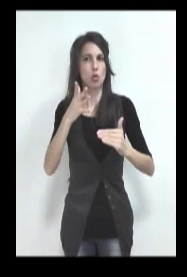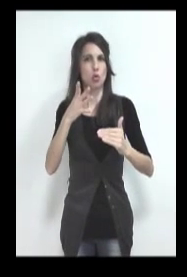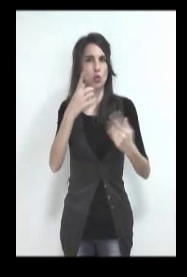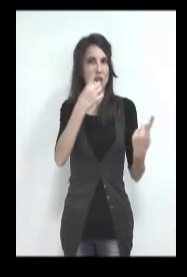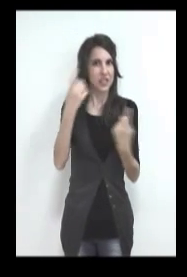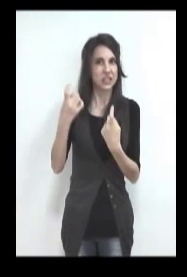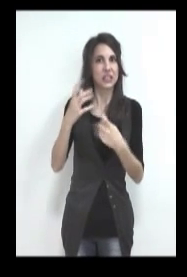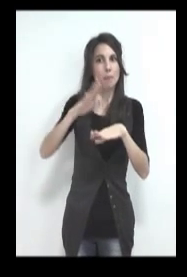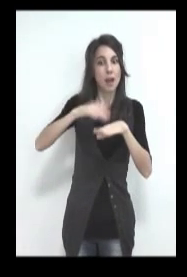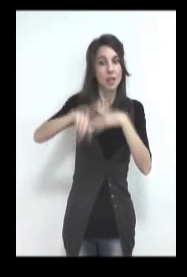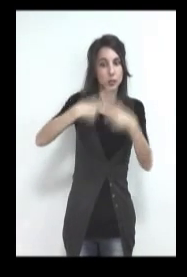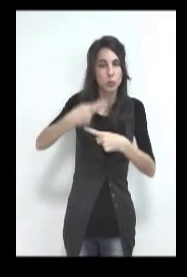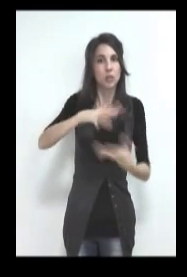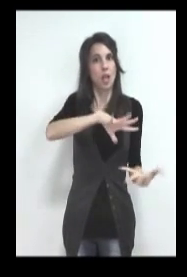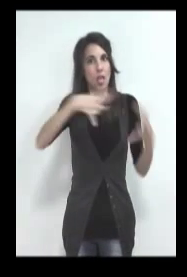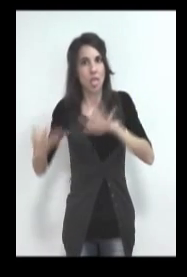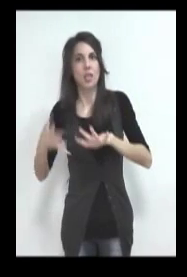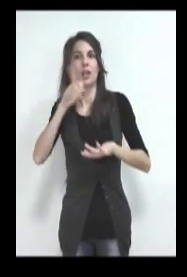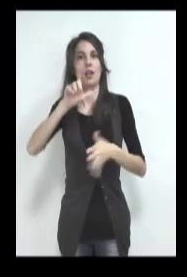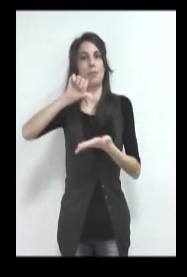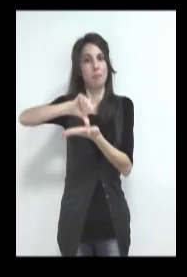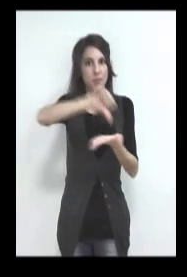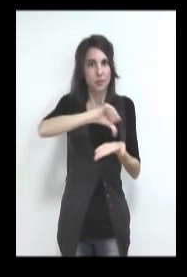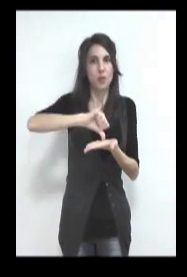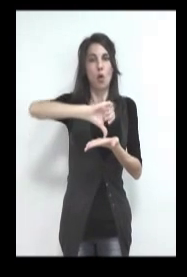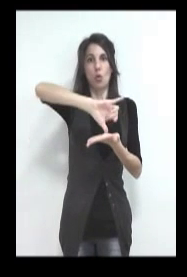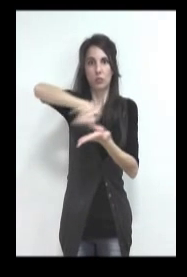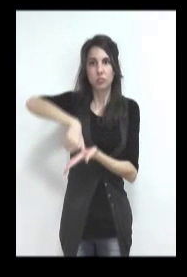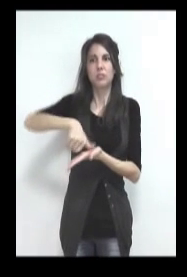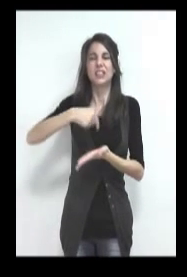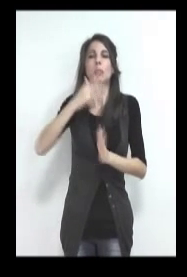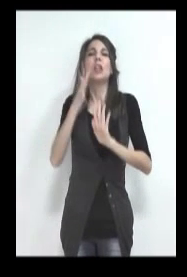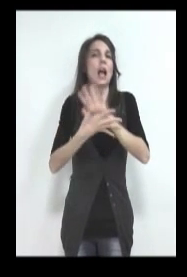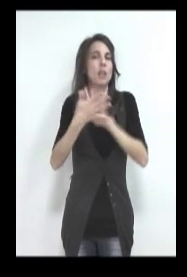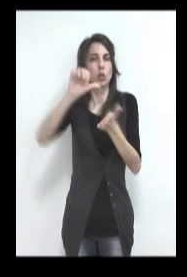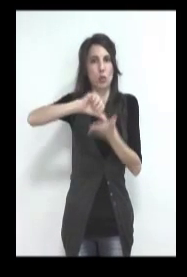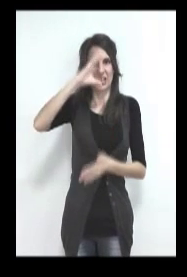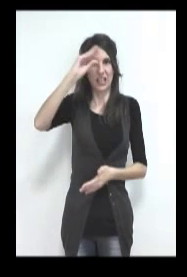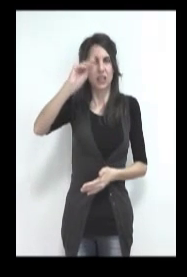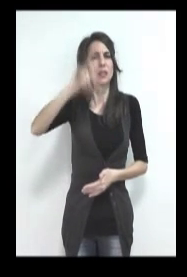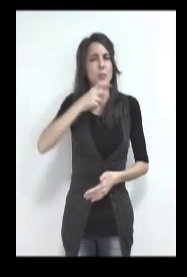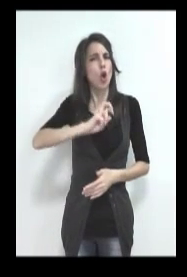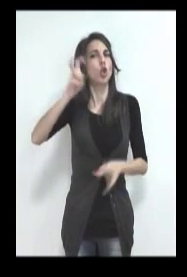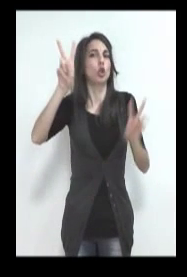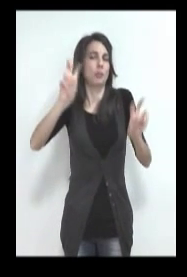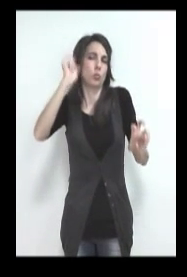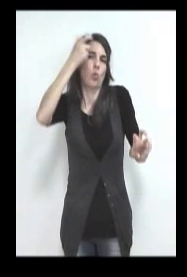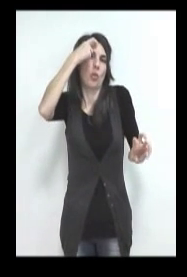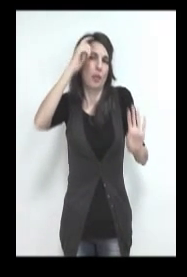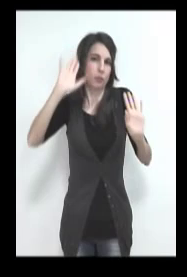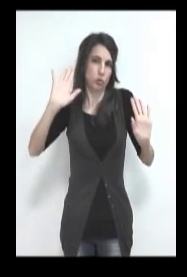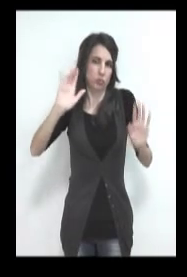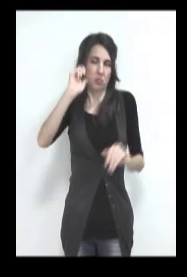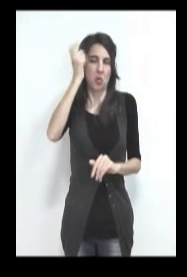otros espacios. Estamos hablando de ciudades inteligentes, pero también pongo otro aspecto encima de la mesa. Es un concepto, ¿no?